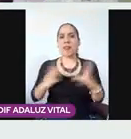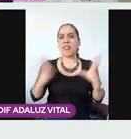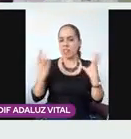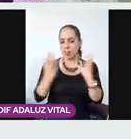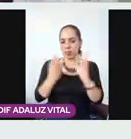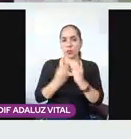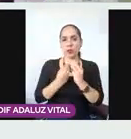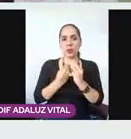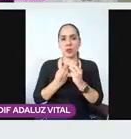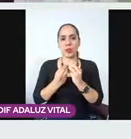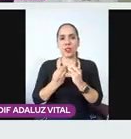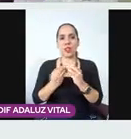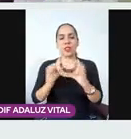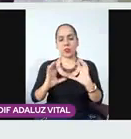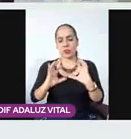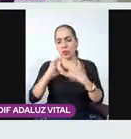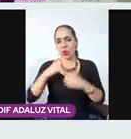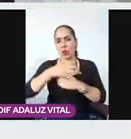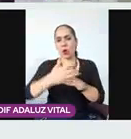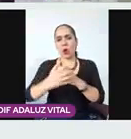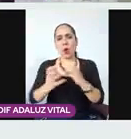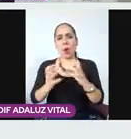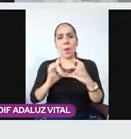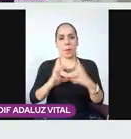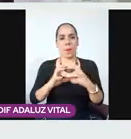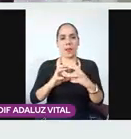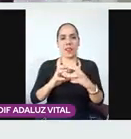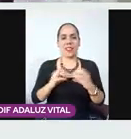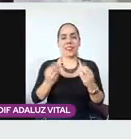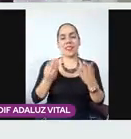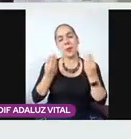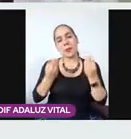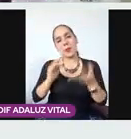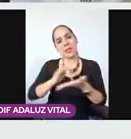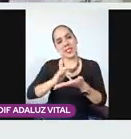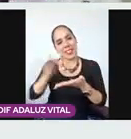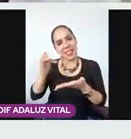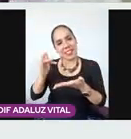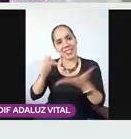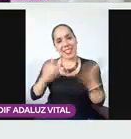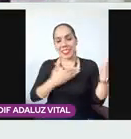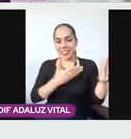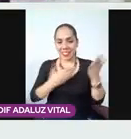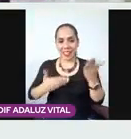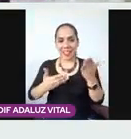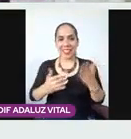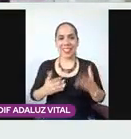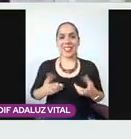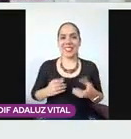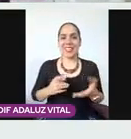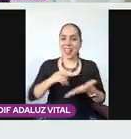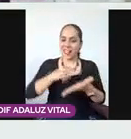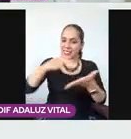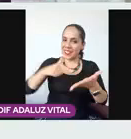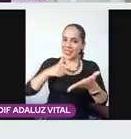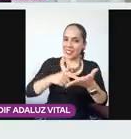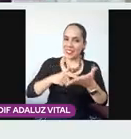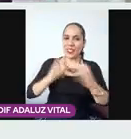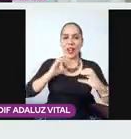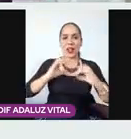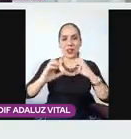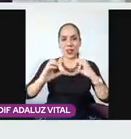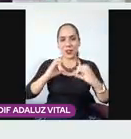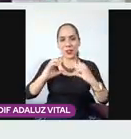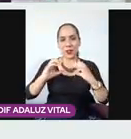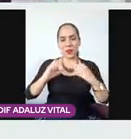voy a agradecer, como cada miércoles, la presencia del área de comunicación social y relaciones públicas de este tribunal,